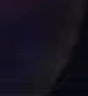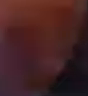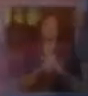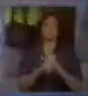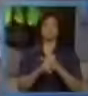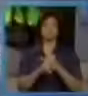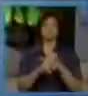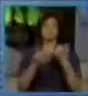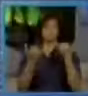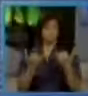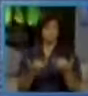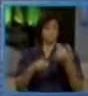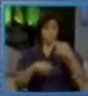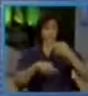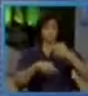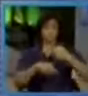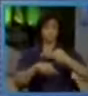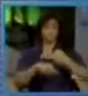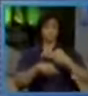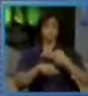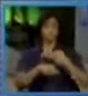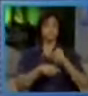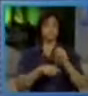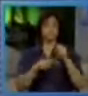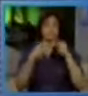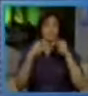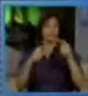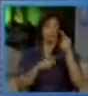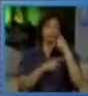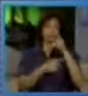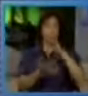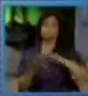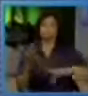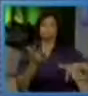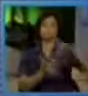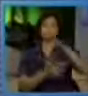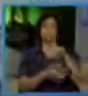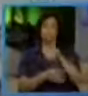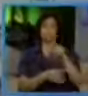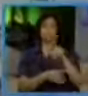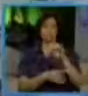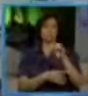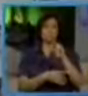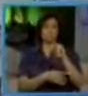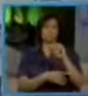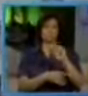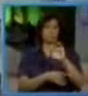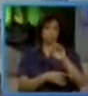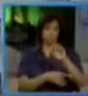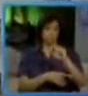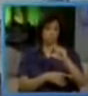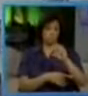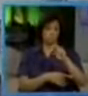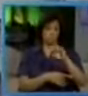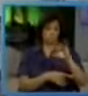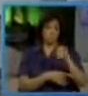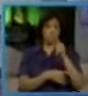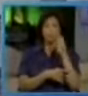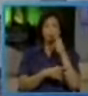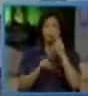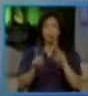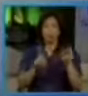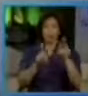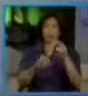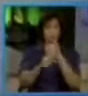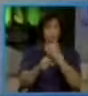esta tarde esta tarde te de noticias recorrió la zona colonial y pasó por los trabajos que se